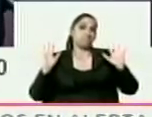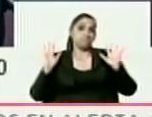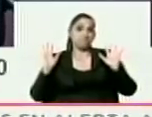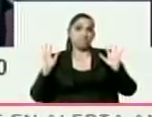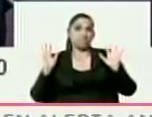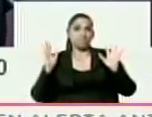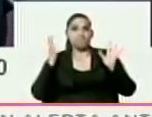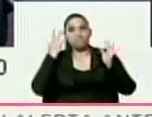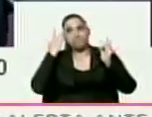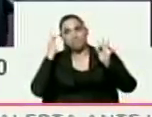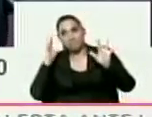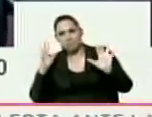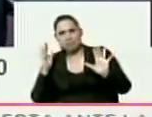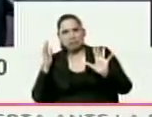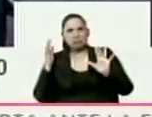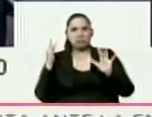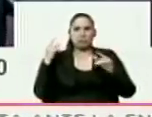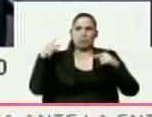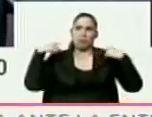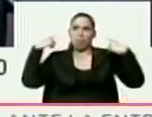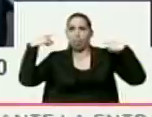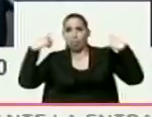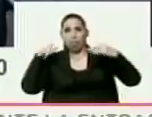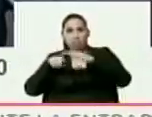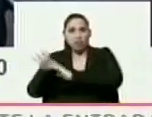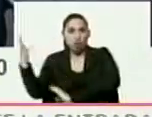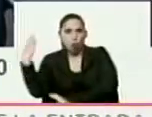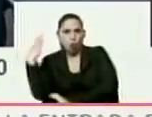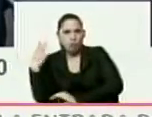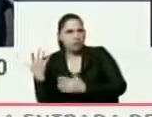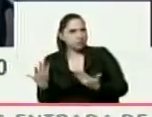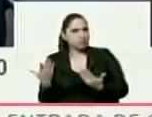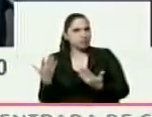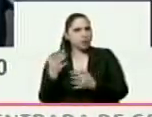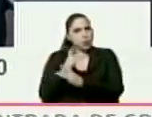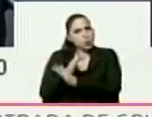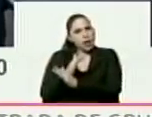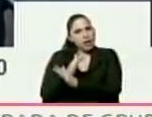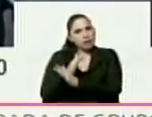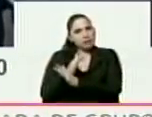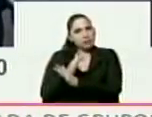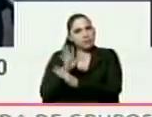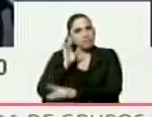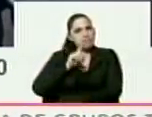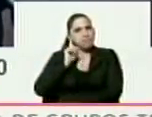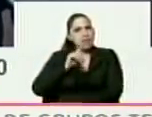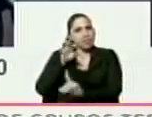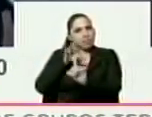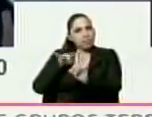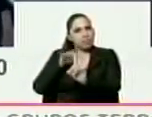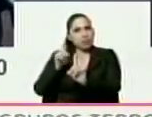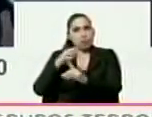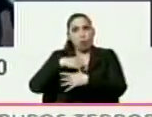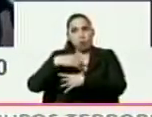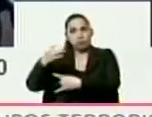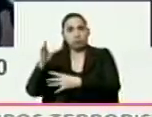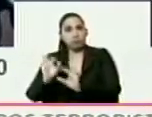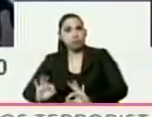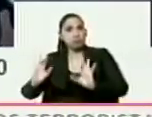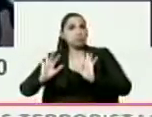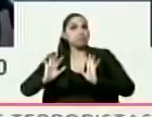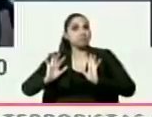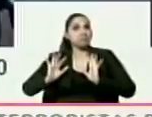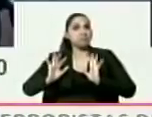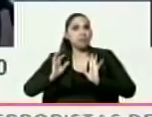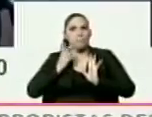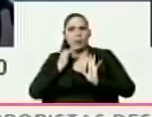¿Será que se hacen los locos y juegan a la fantasía porque no les interesa que